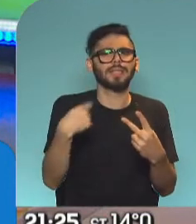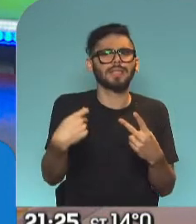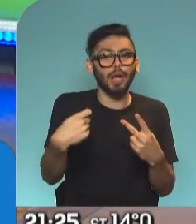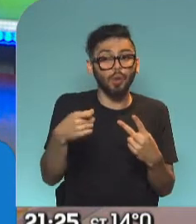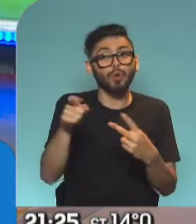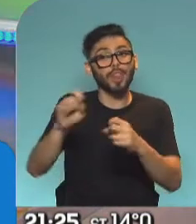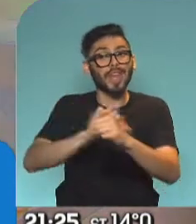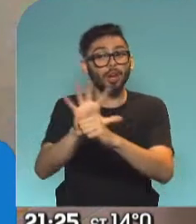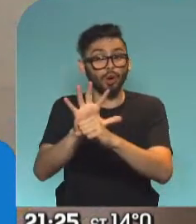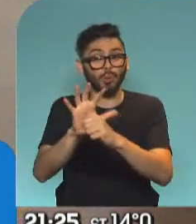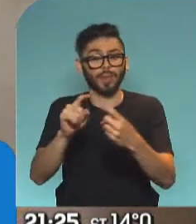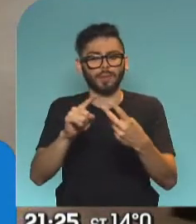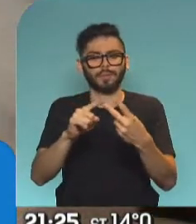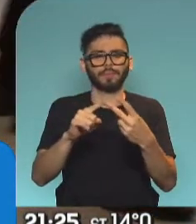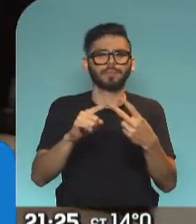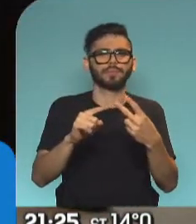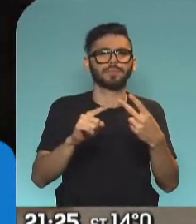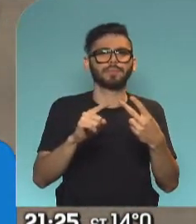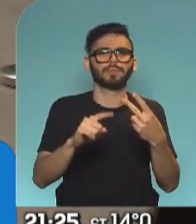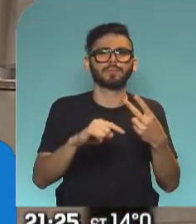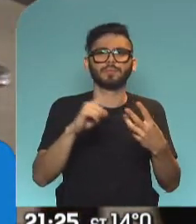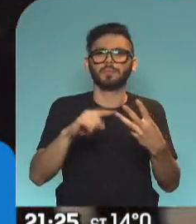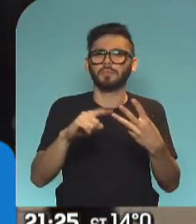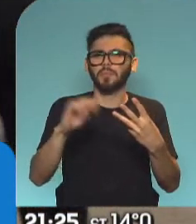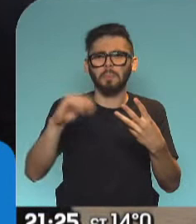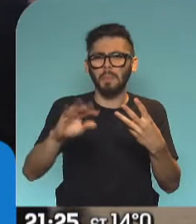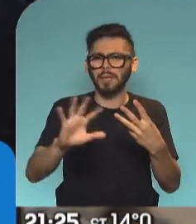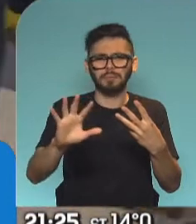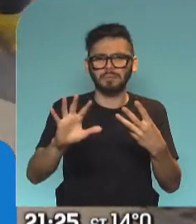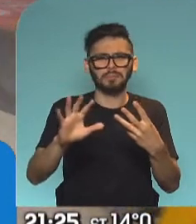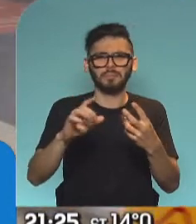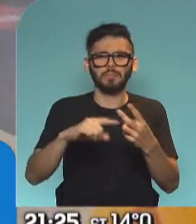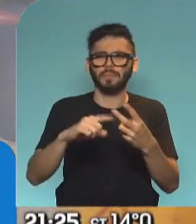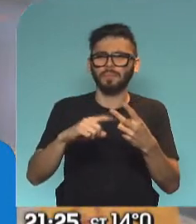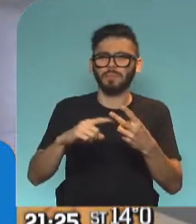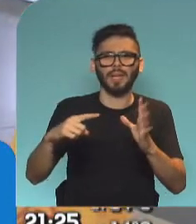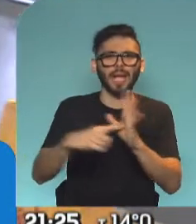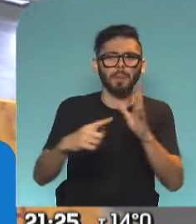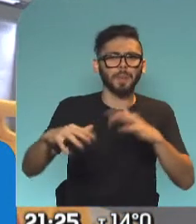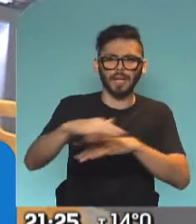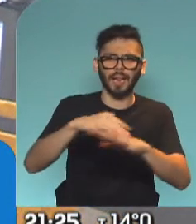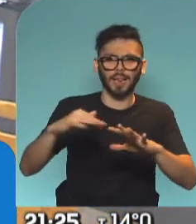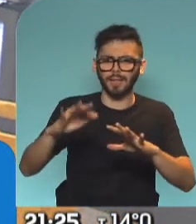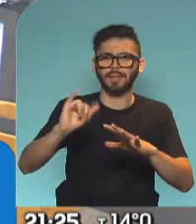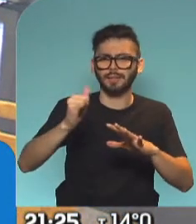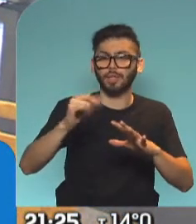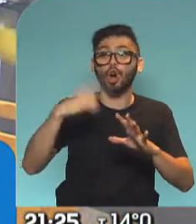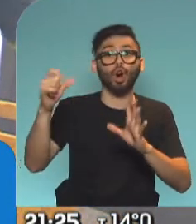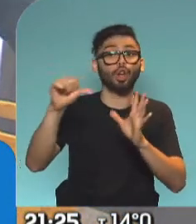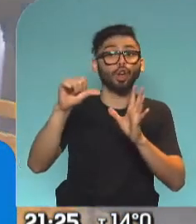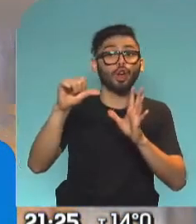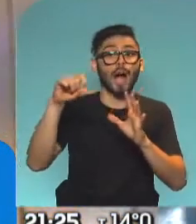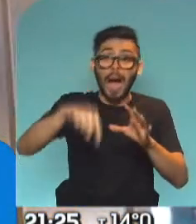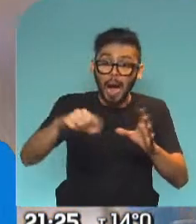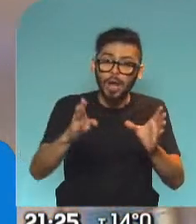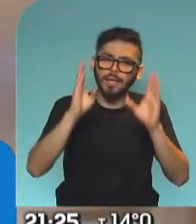un seguro COVID-19, y no mucho más que eso, ¿eh? Van a poder circular por AMBA, no van a poder circular por el resto del país en esta